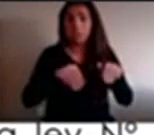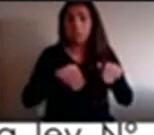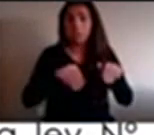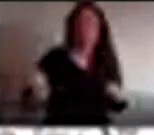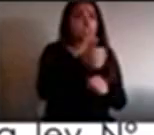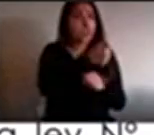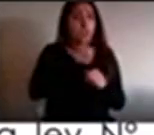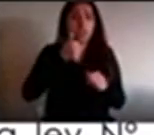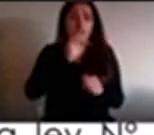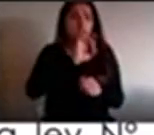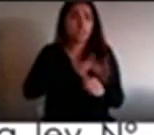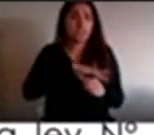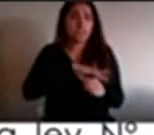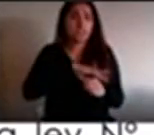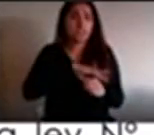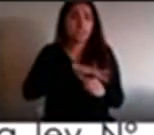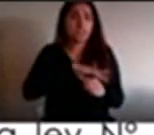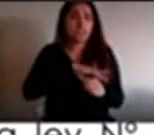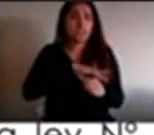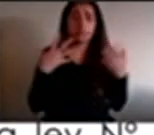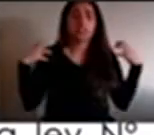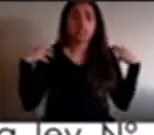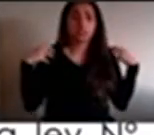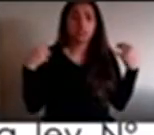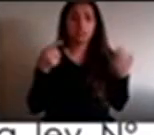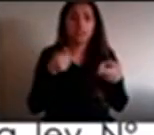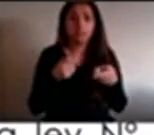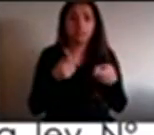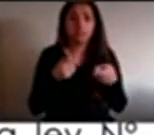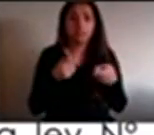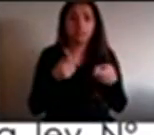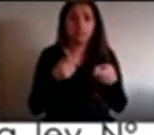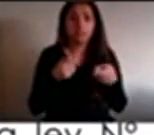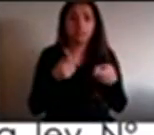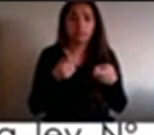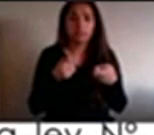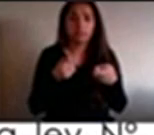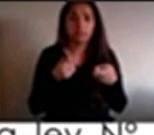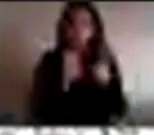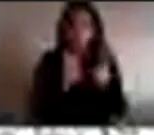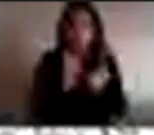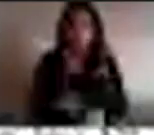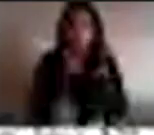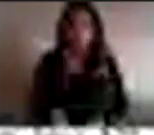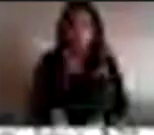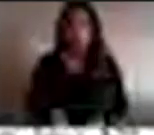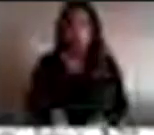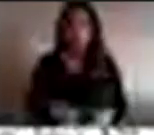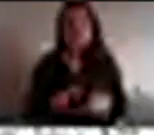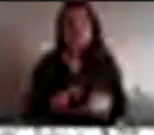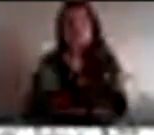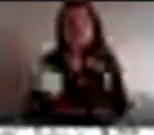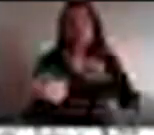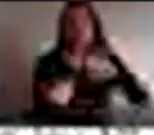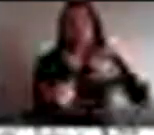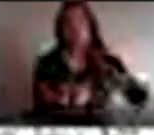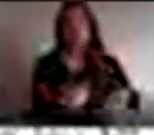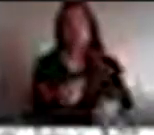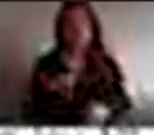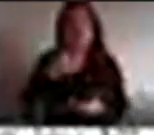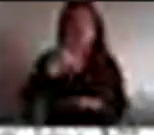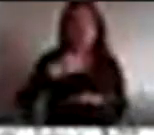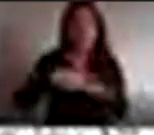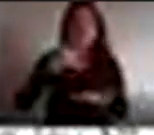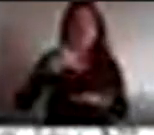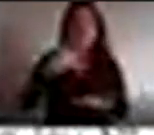problema. Según la condición que presentan los trabajadores, tenemos que 3.368 son asignatarios de una pensión